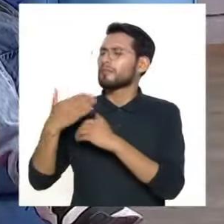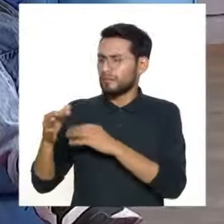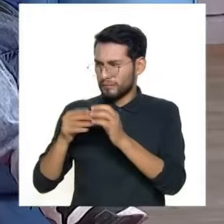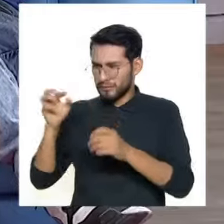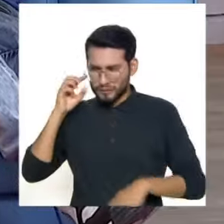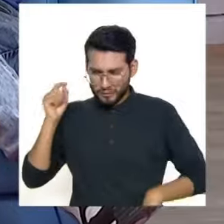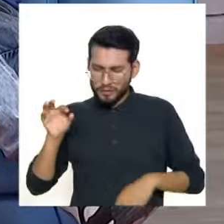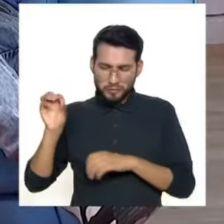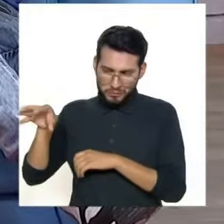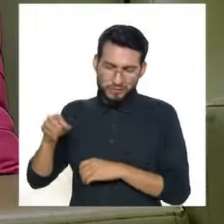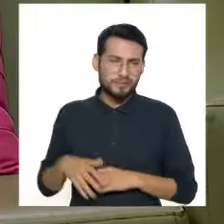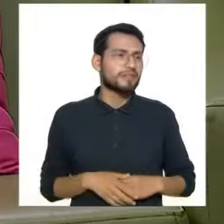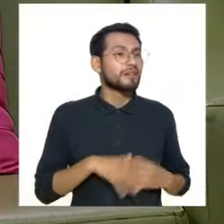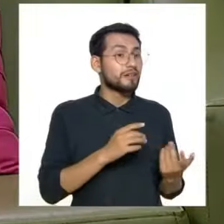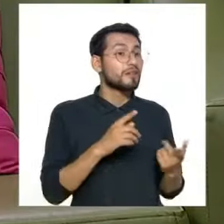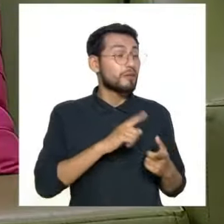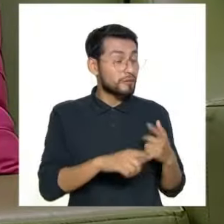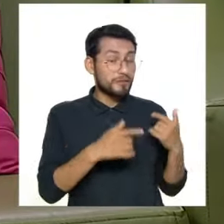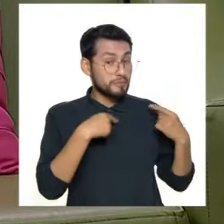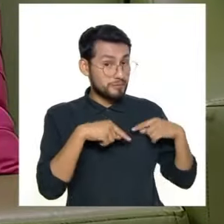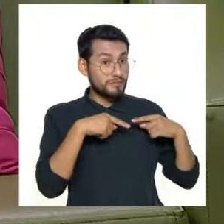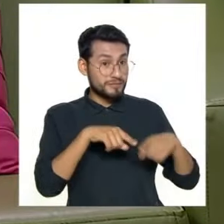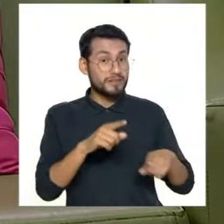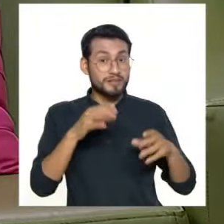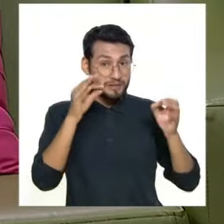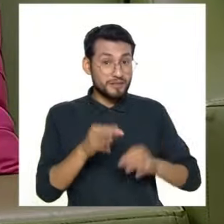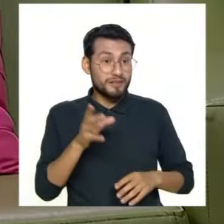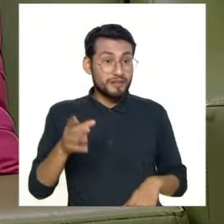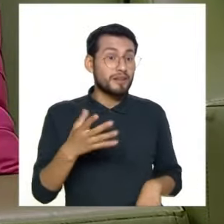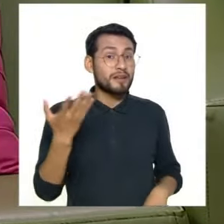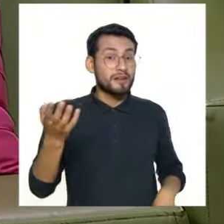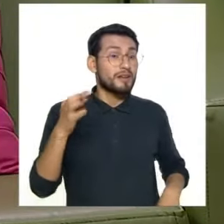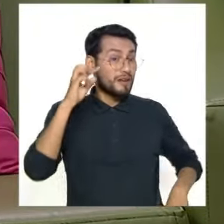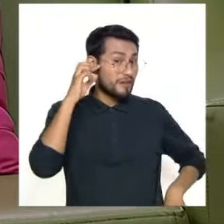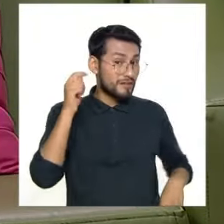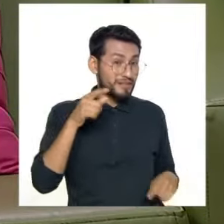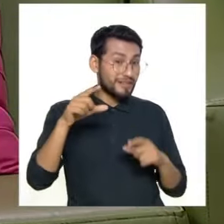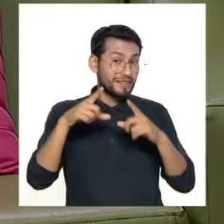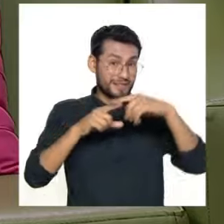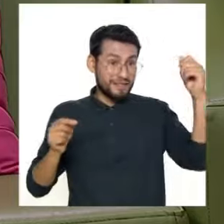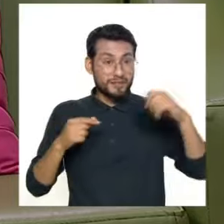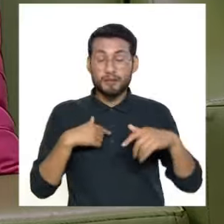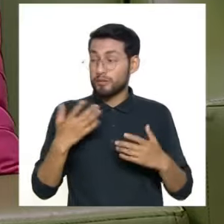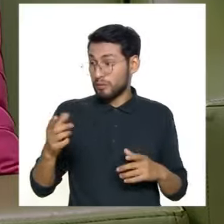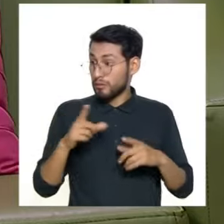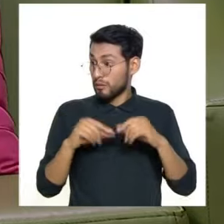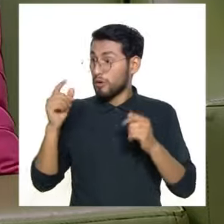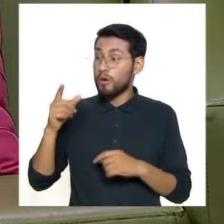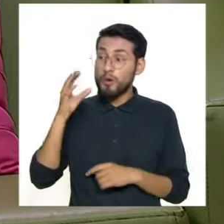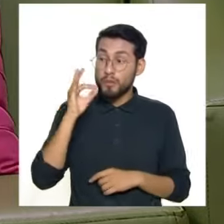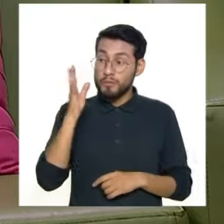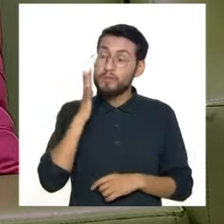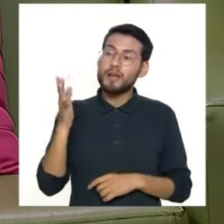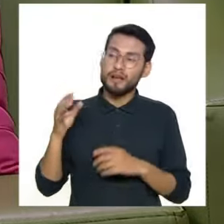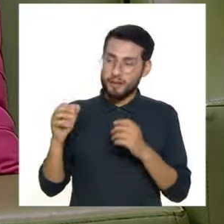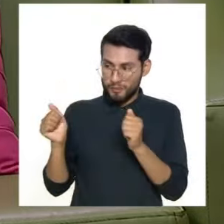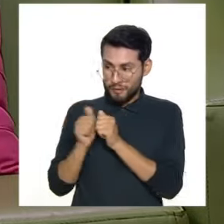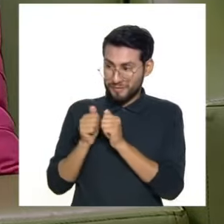pisu que te cuente ya no pero mientras tanto voy a asegurar a mi a mi a mi japonés ir se va a ir de de mi